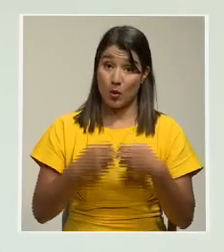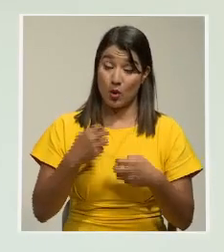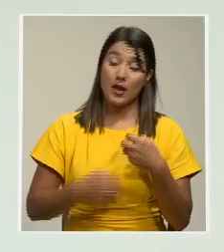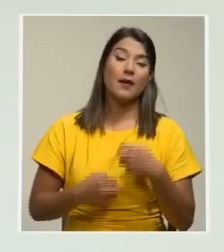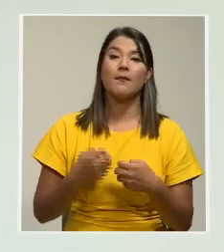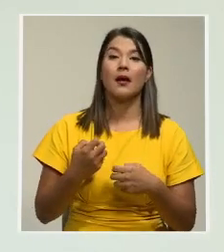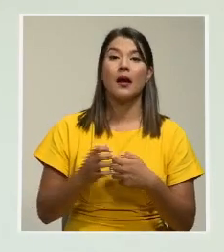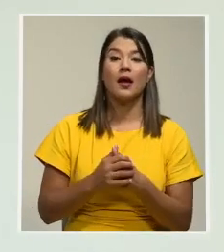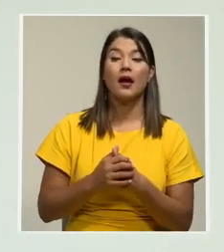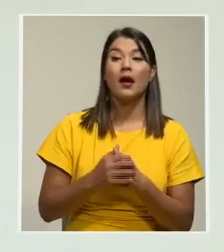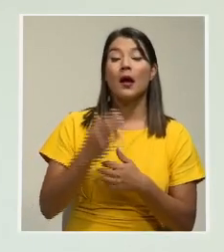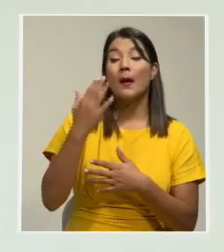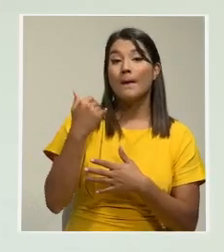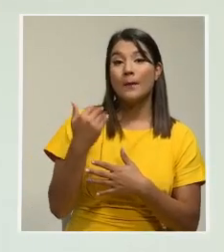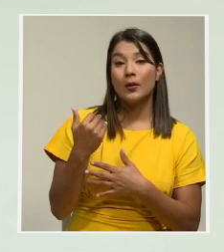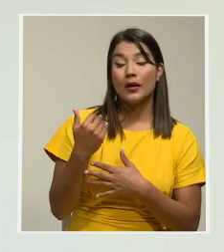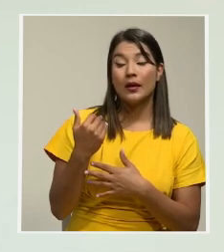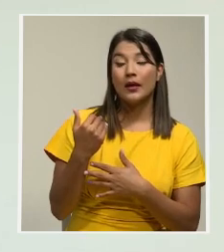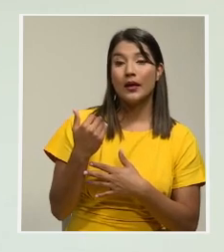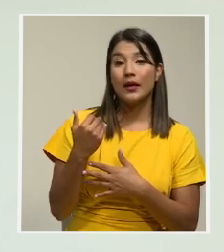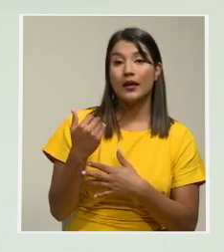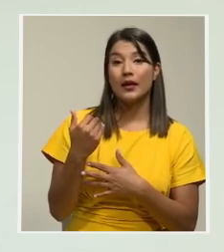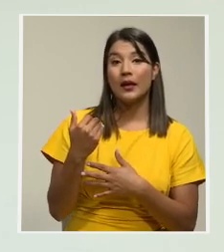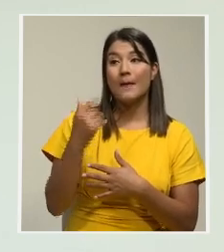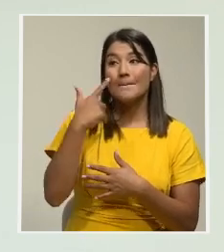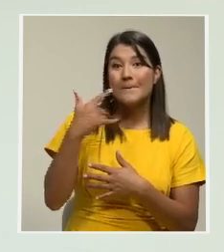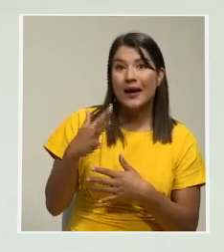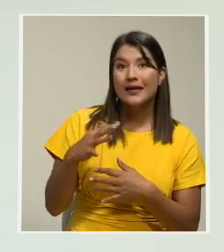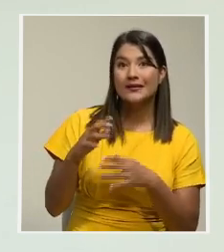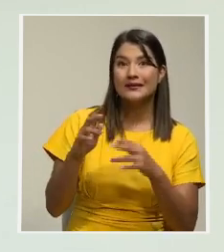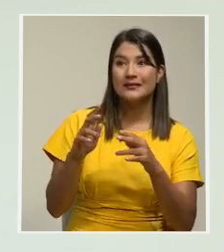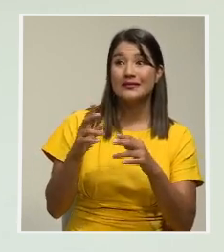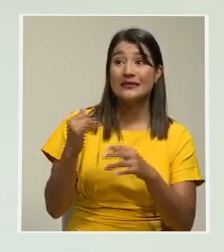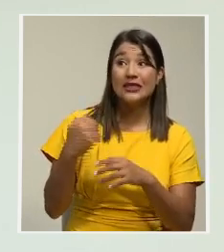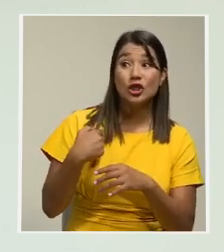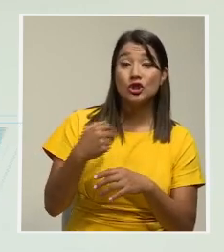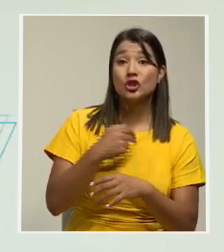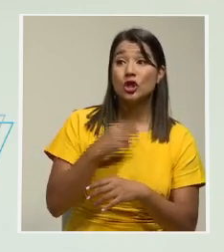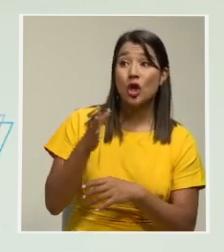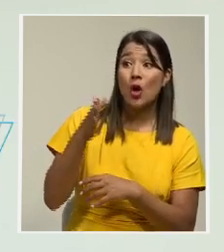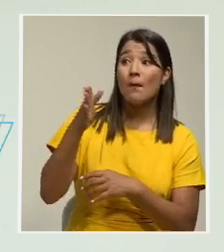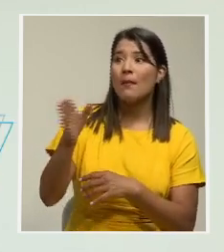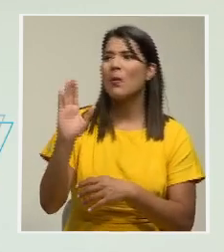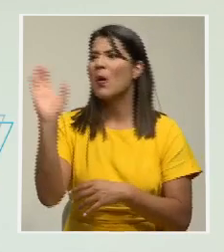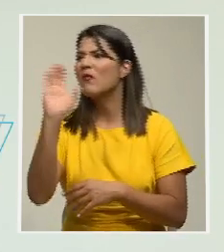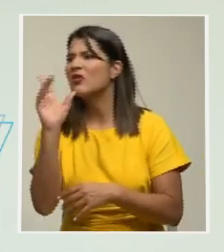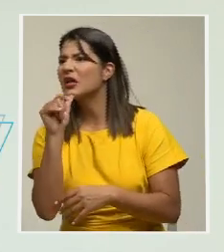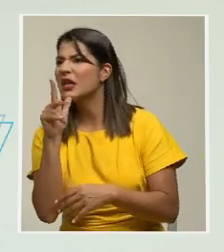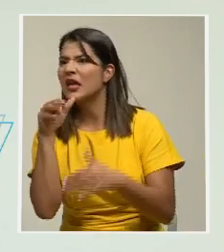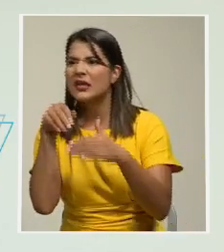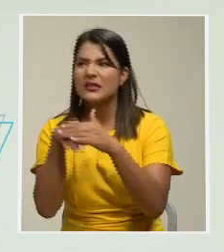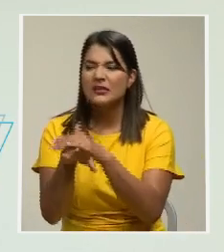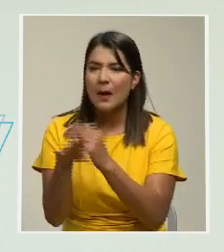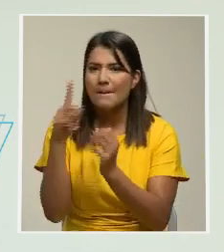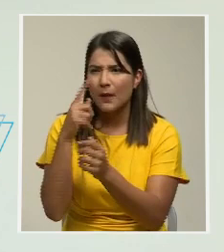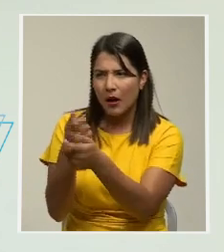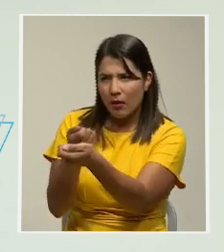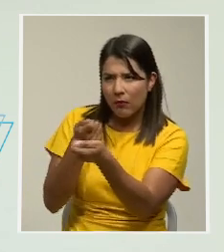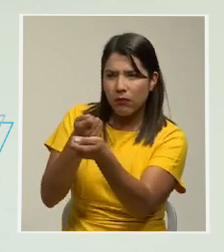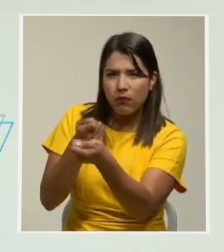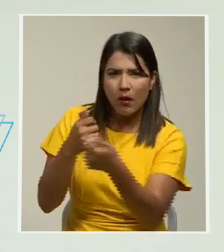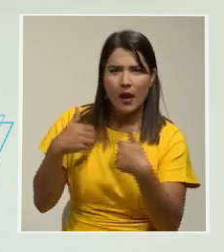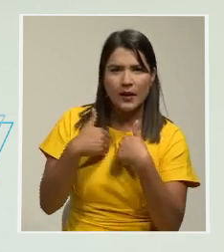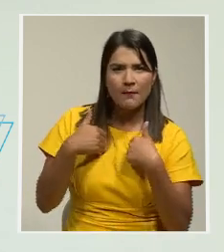ciudadana en términos de seguimiento a cacería ilegal o a corta de árboles de manera ilegal, invasiones a áreas de protección, entre